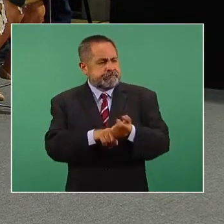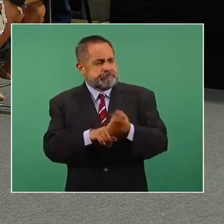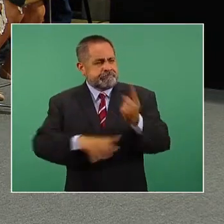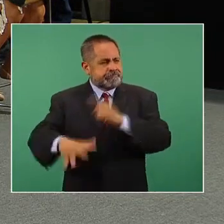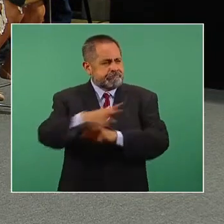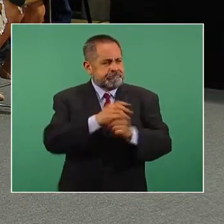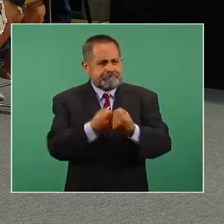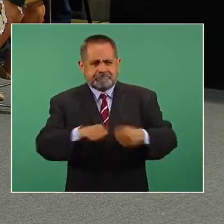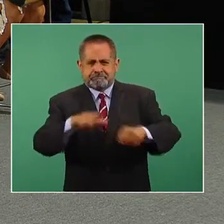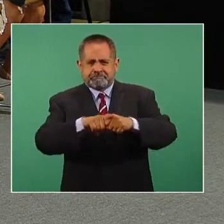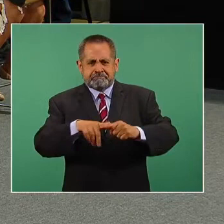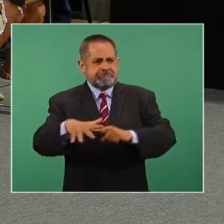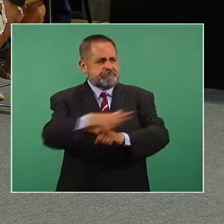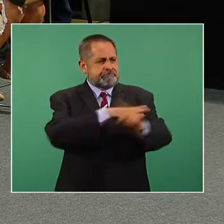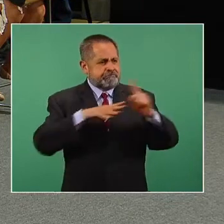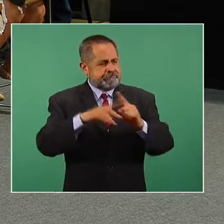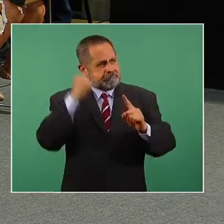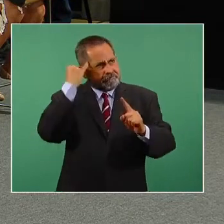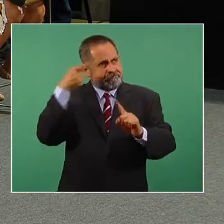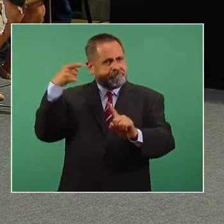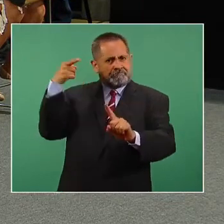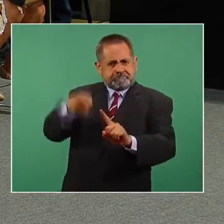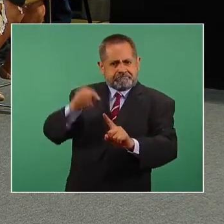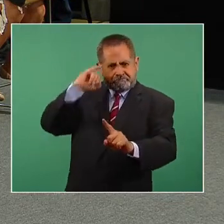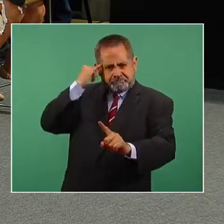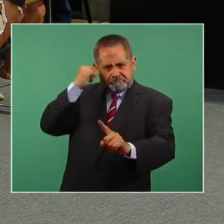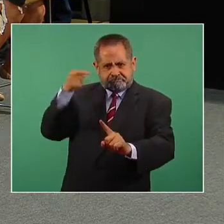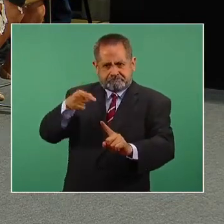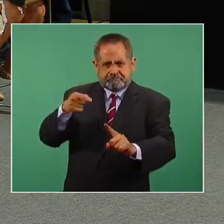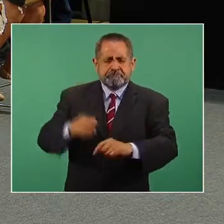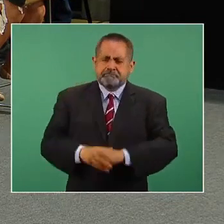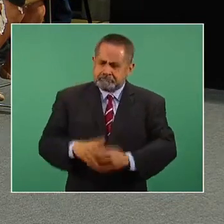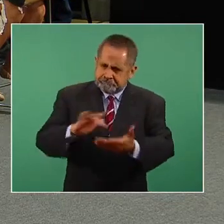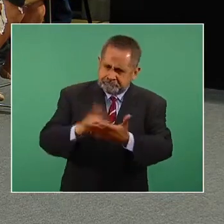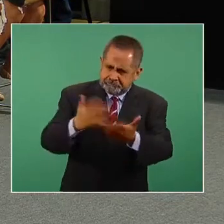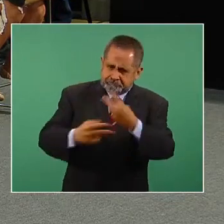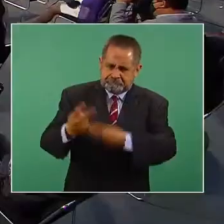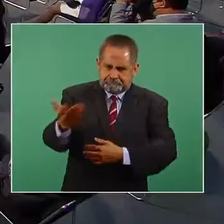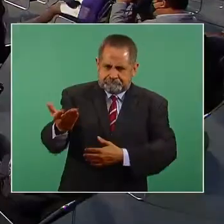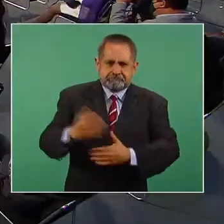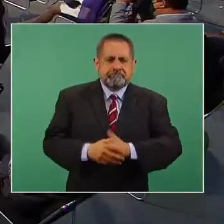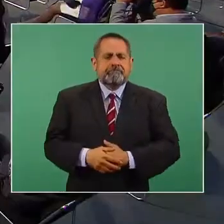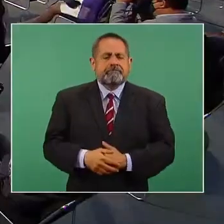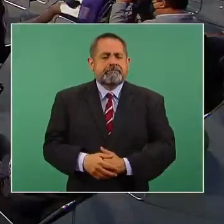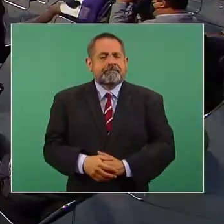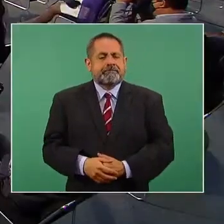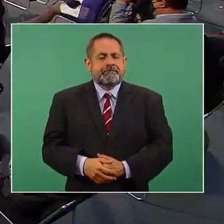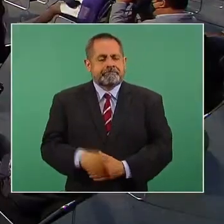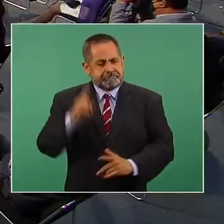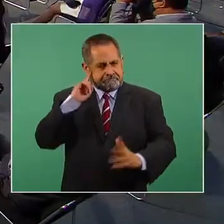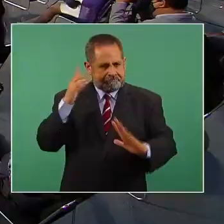social e indigenista. Gracias, mi querida Diana.